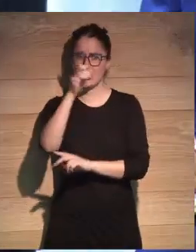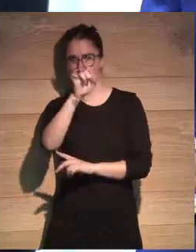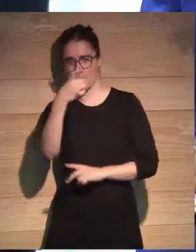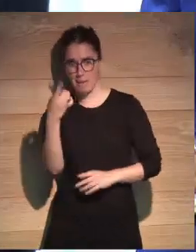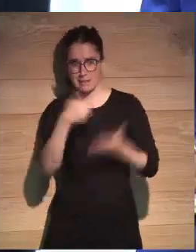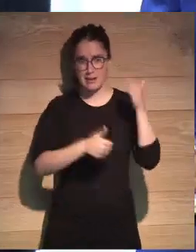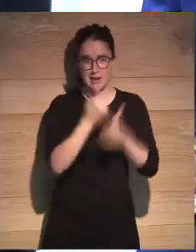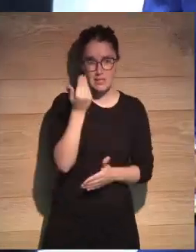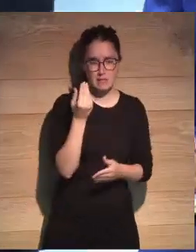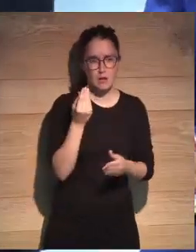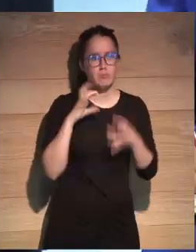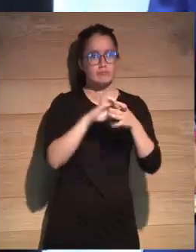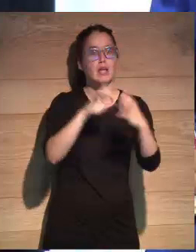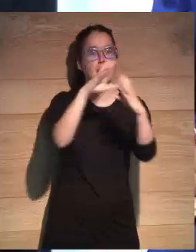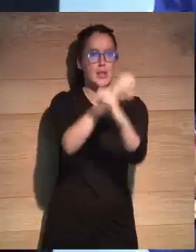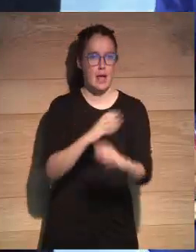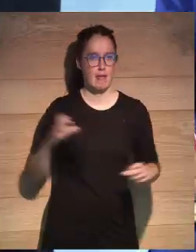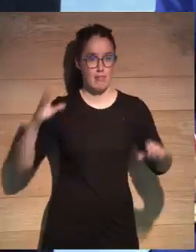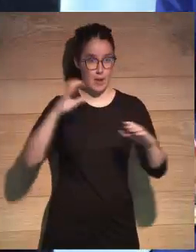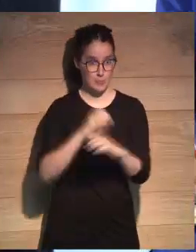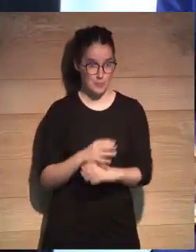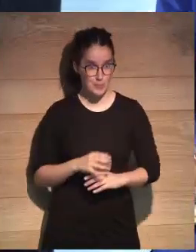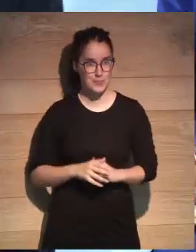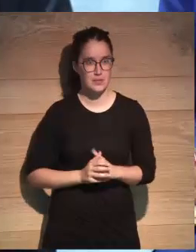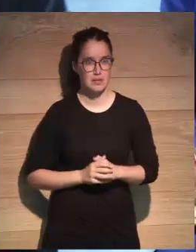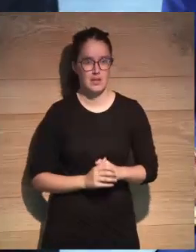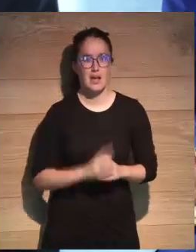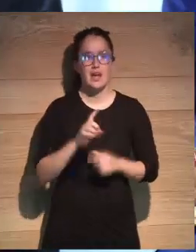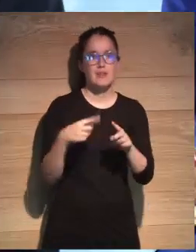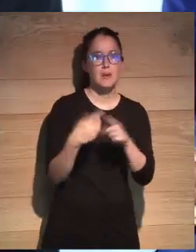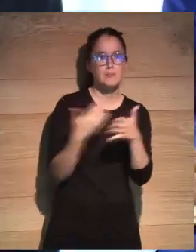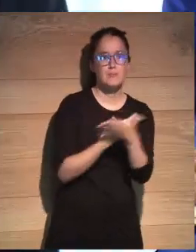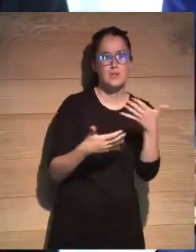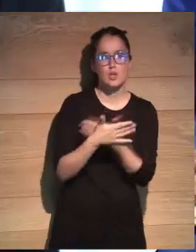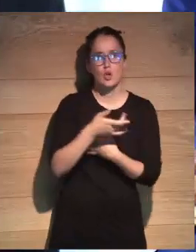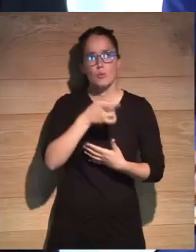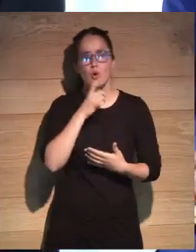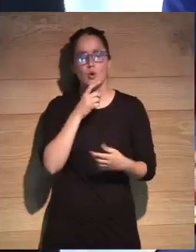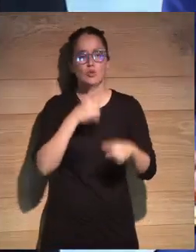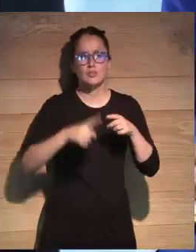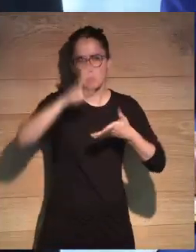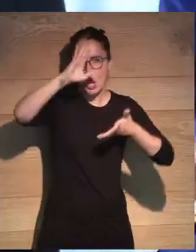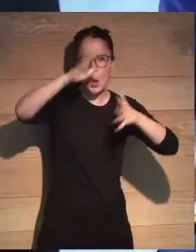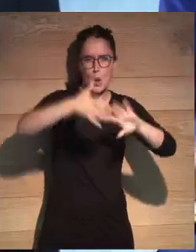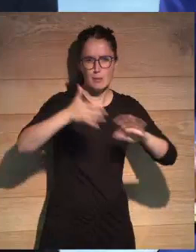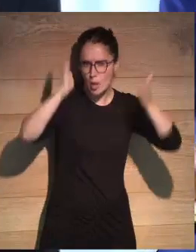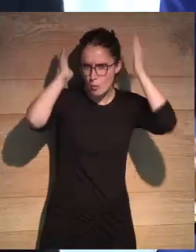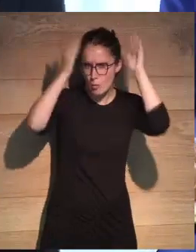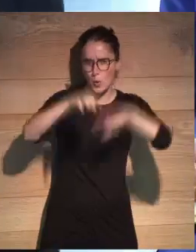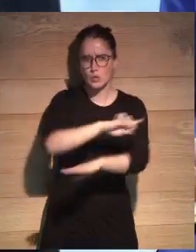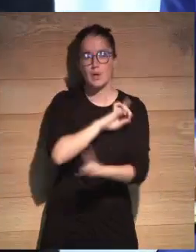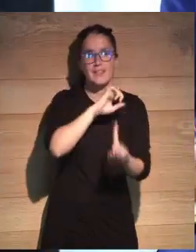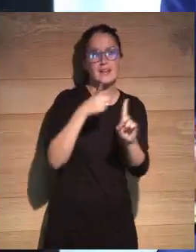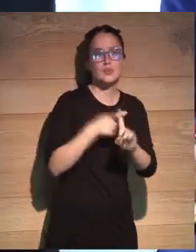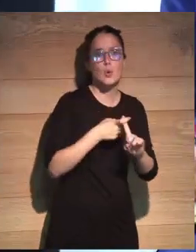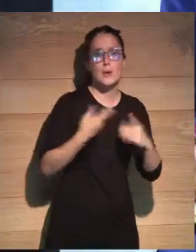Mundo Today están relacionados con ciencia, que además mezclan con cosas muy locas, muy bestias, descubren